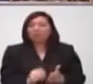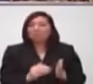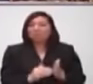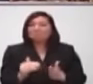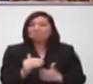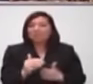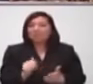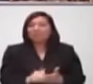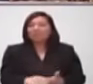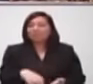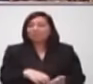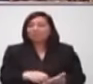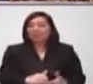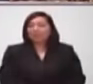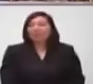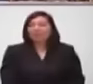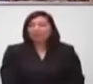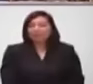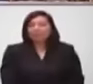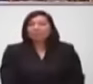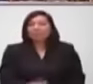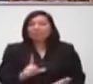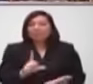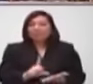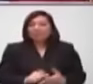mayormente la población de Lima.